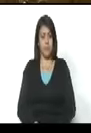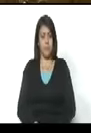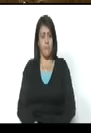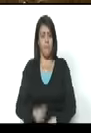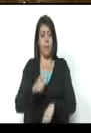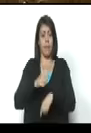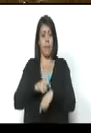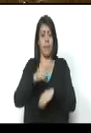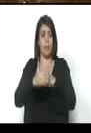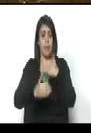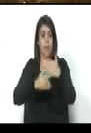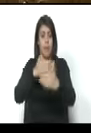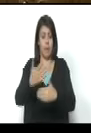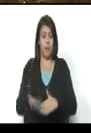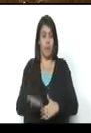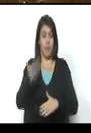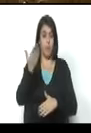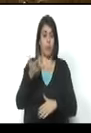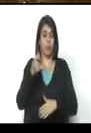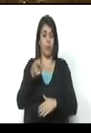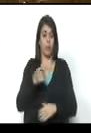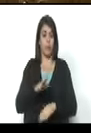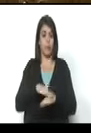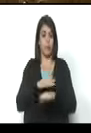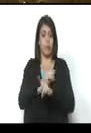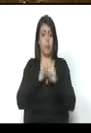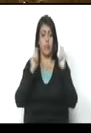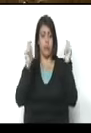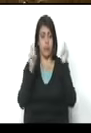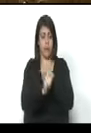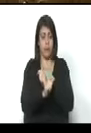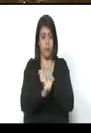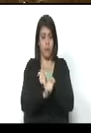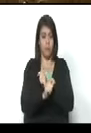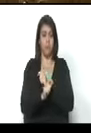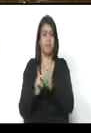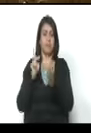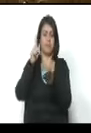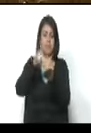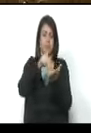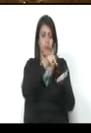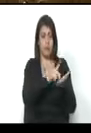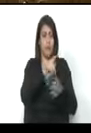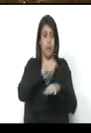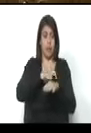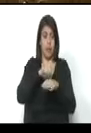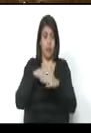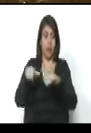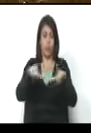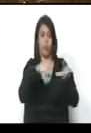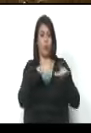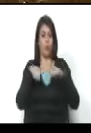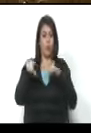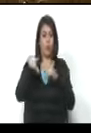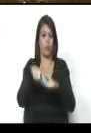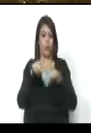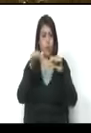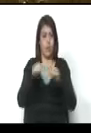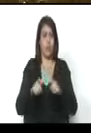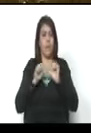Su tiempo es fundamentalmente transformación. Su presencia en tiempo y espacio